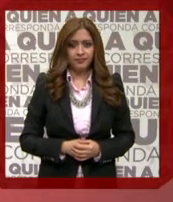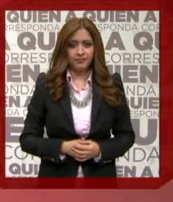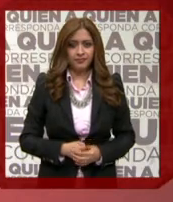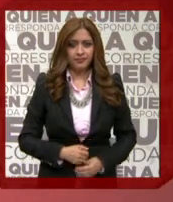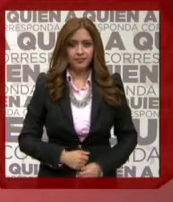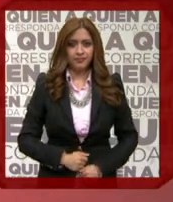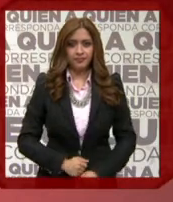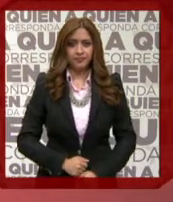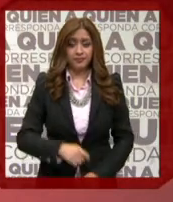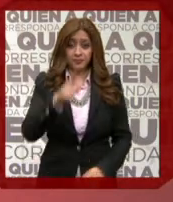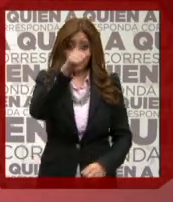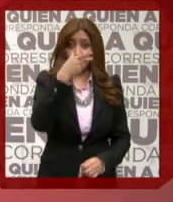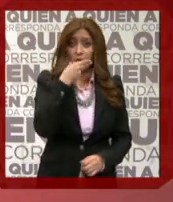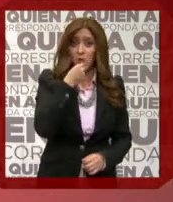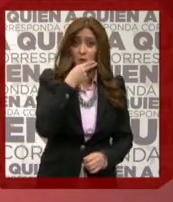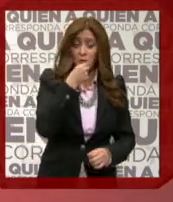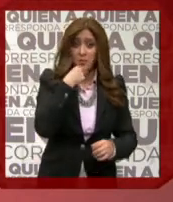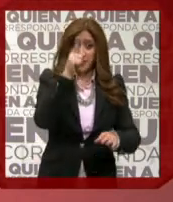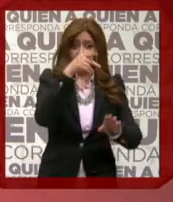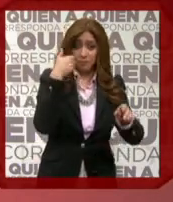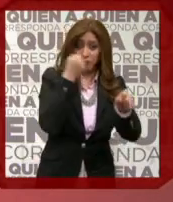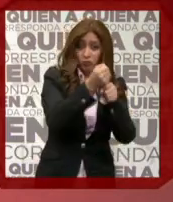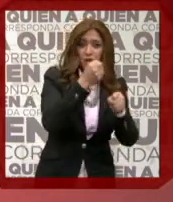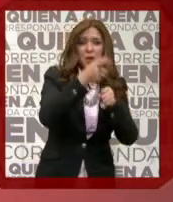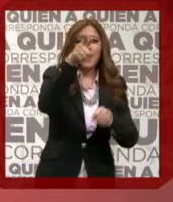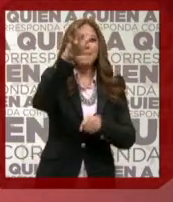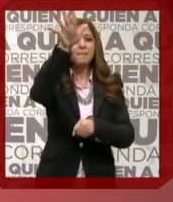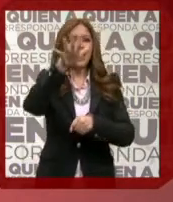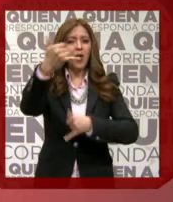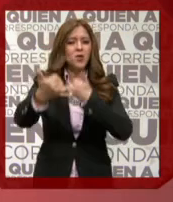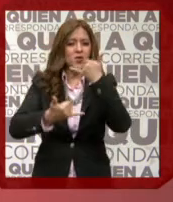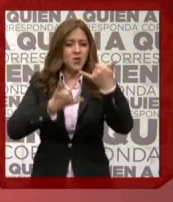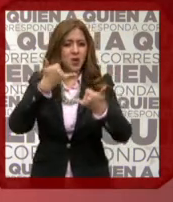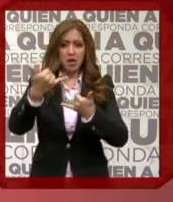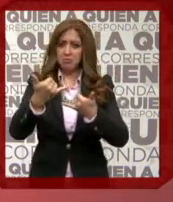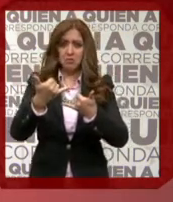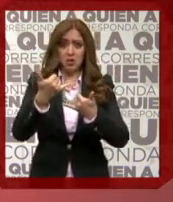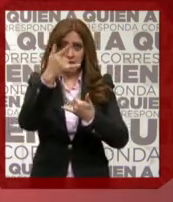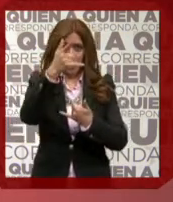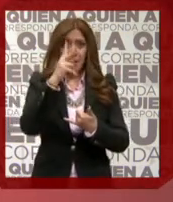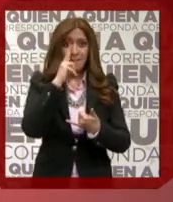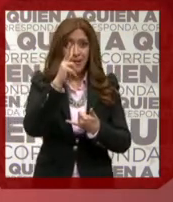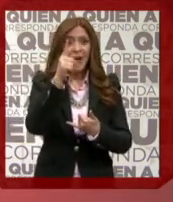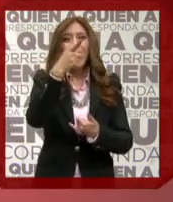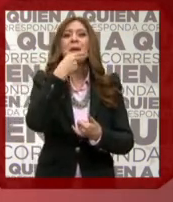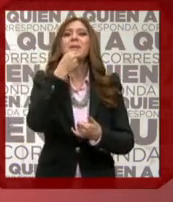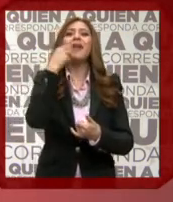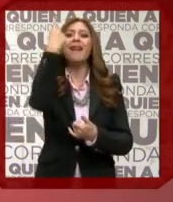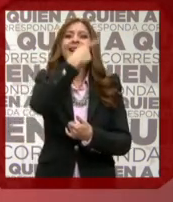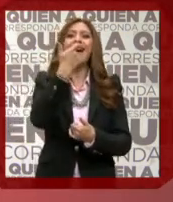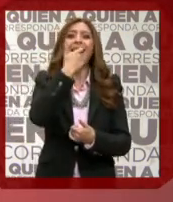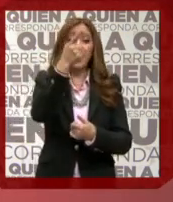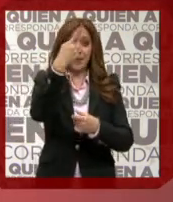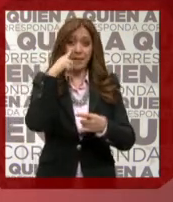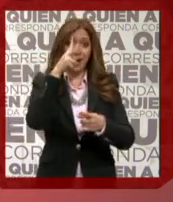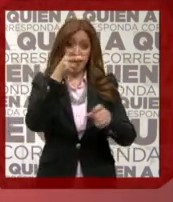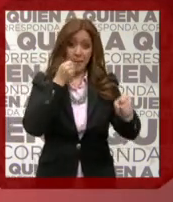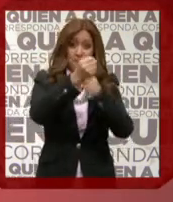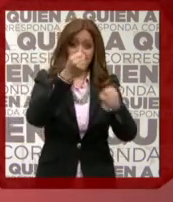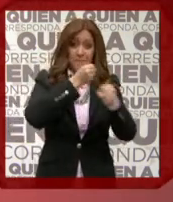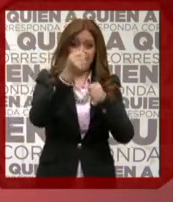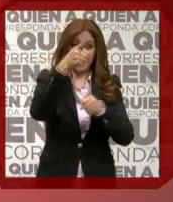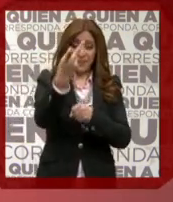esto lo está maltratando parecería que está jugando pero vea usted Y está divertido el baboso este